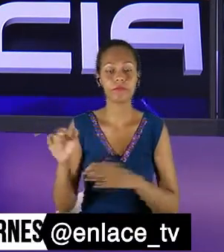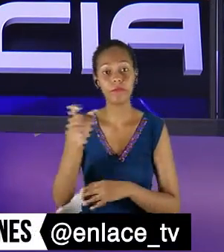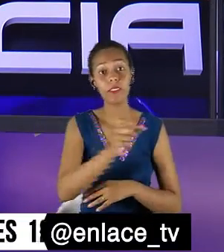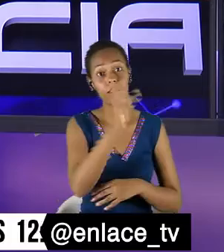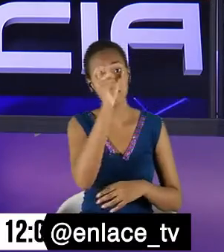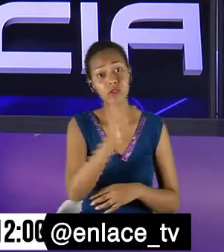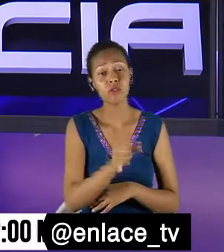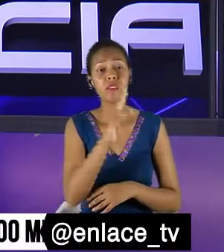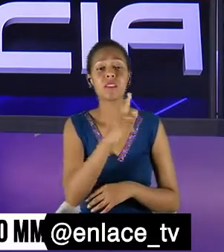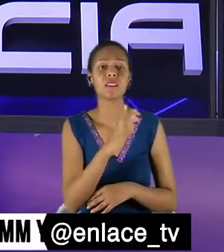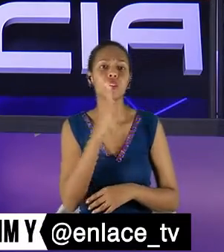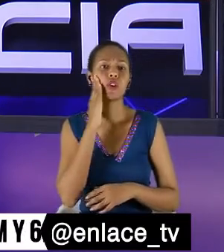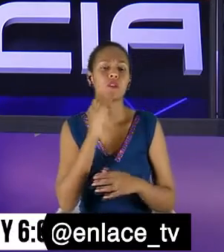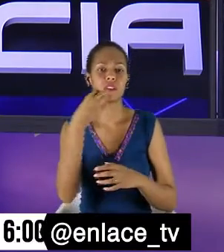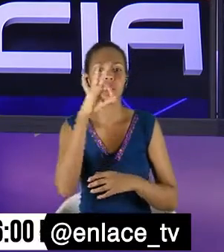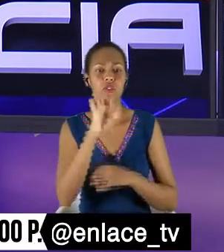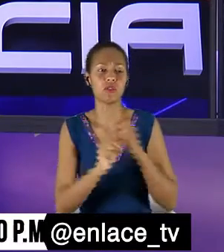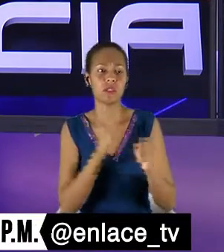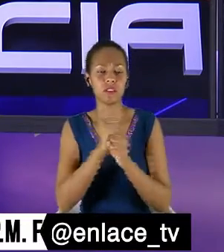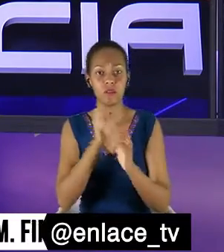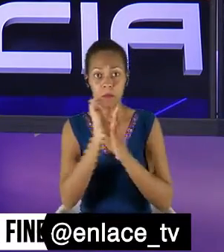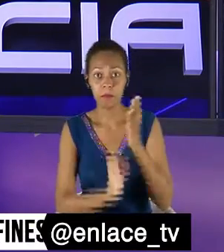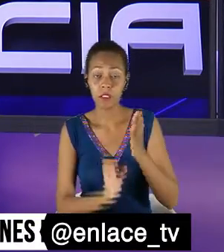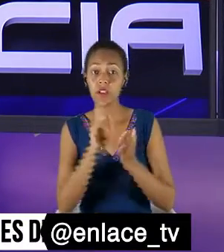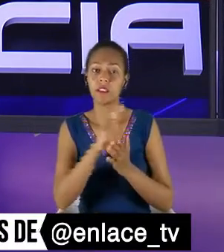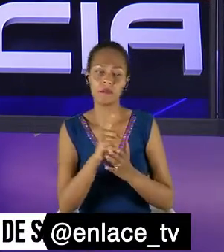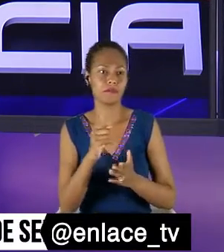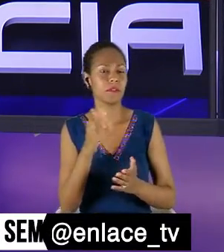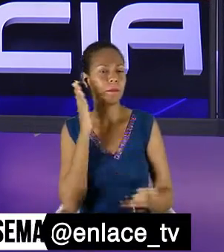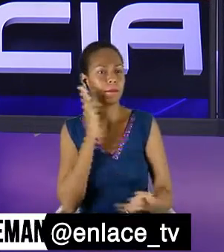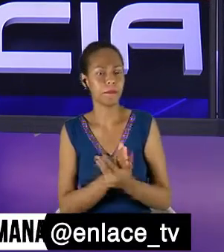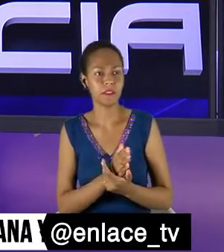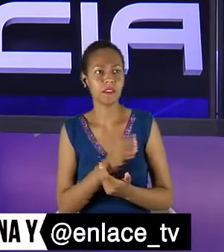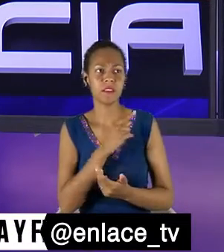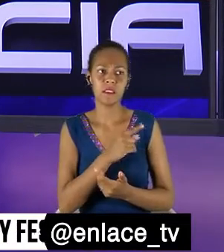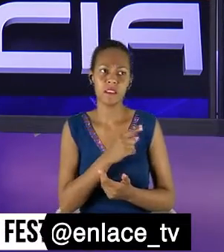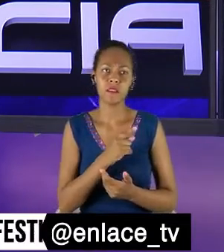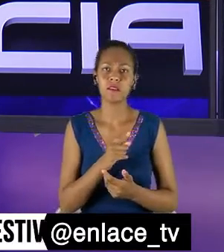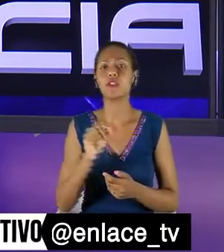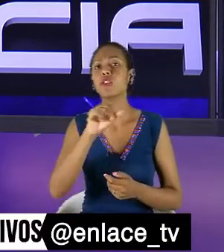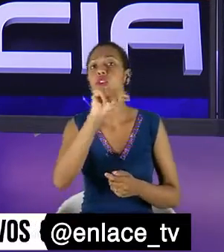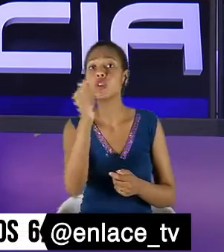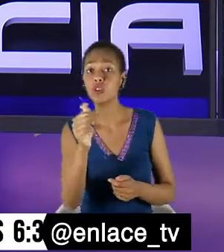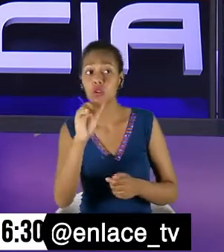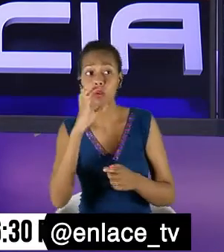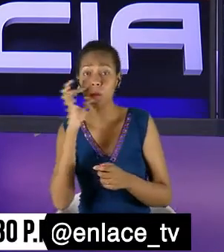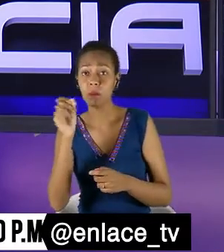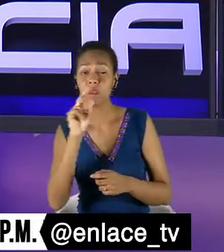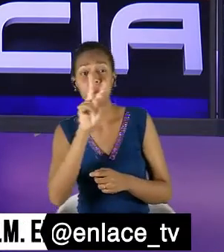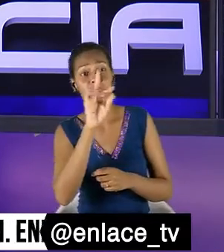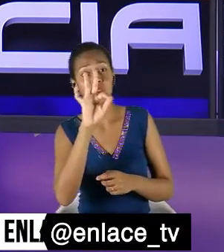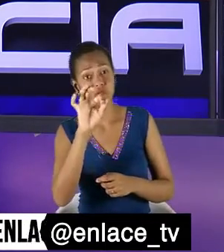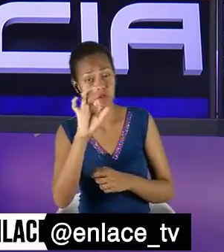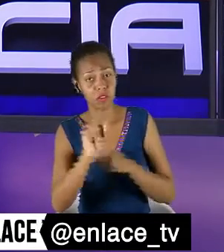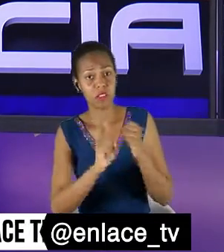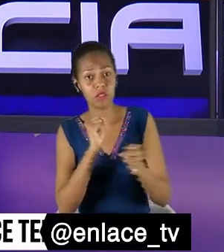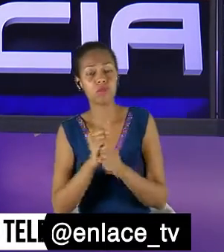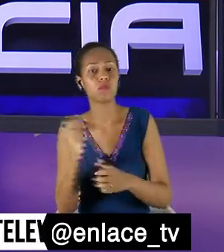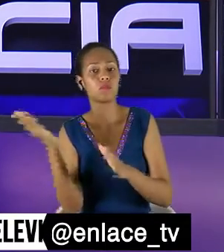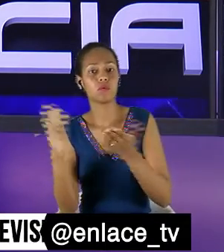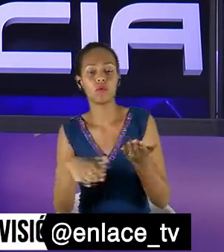esta madrugada en el barrio Caminos de San Silvestre. En este mismo acto delictivo falleció otro hombre de 28 años, identificado como